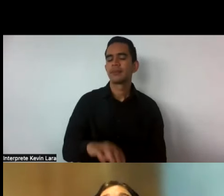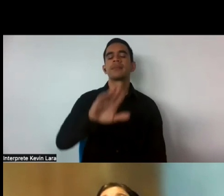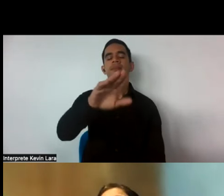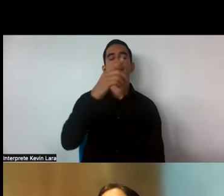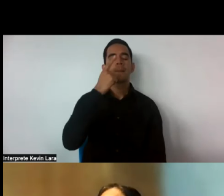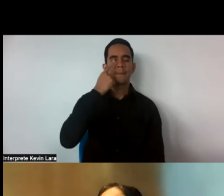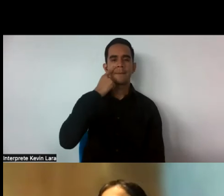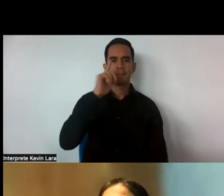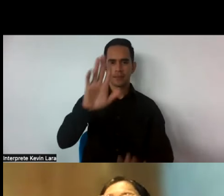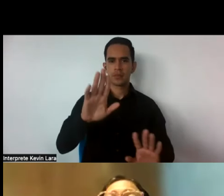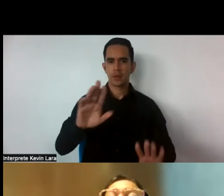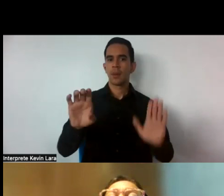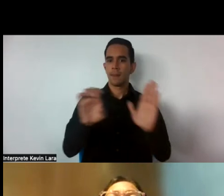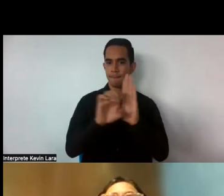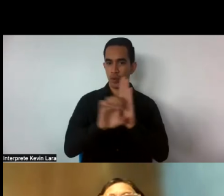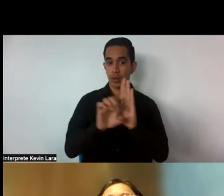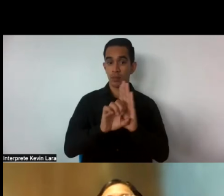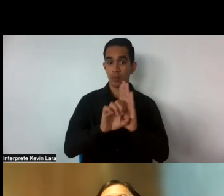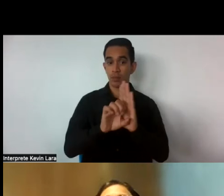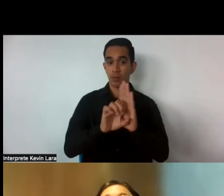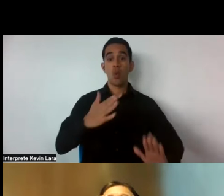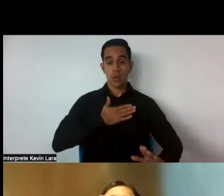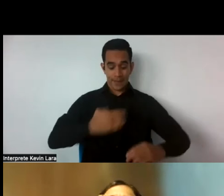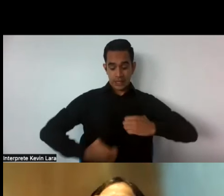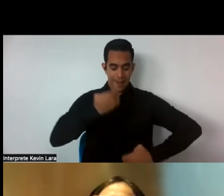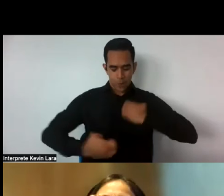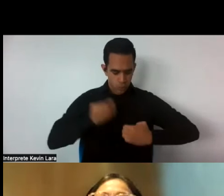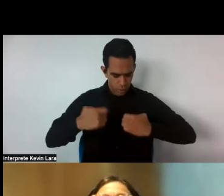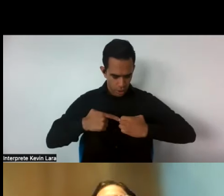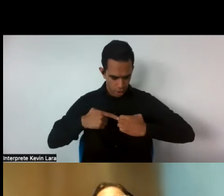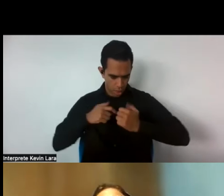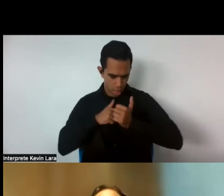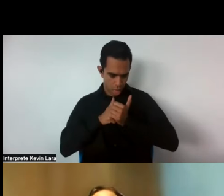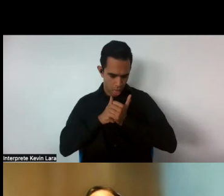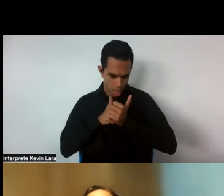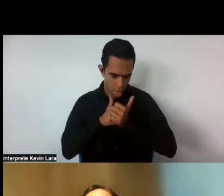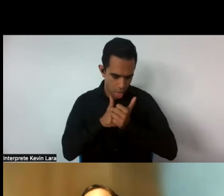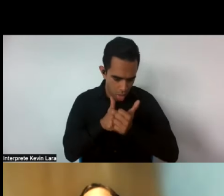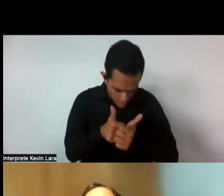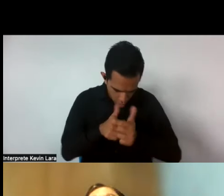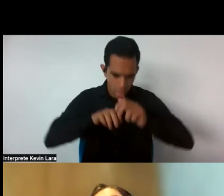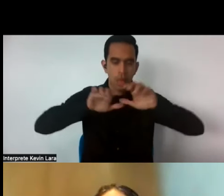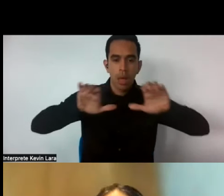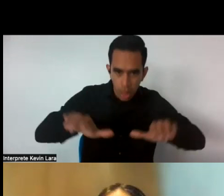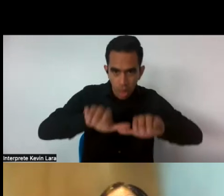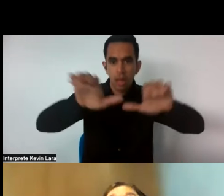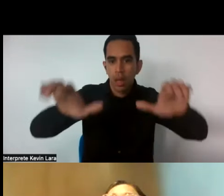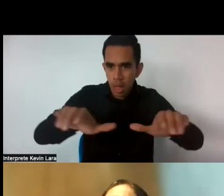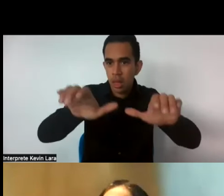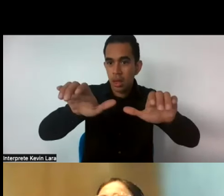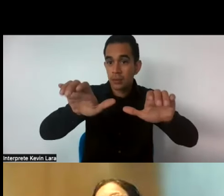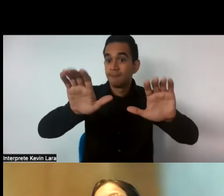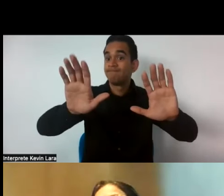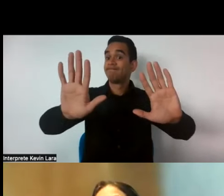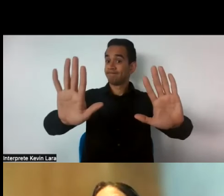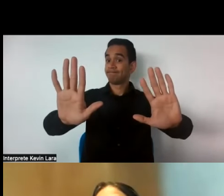decir es cuando yo me dejo guiar por las emociones, no siempre voy a desear hacer lo que